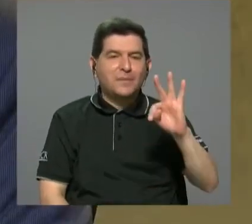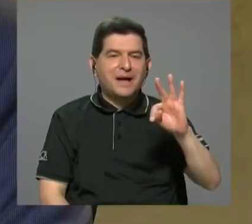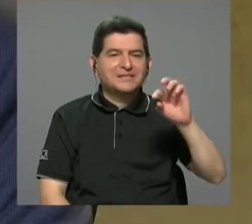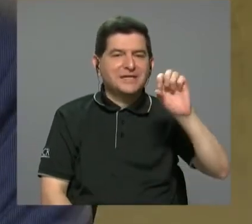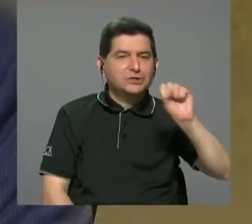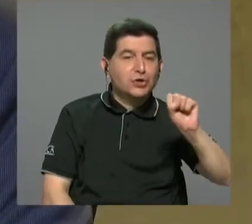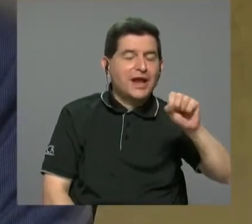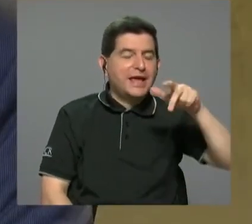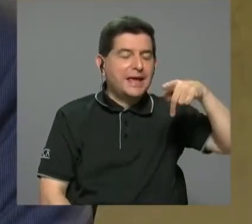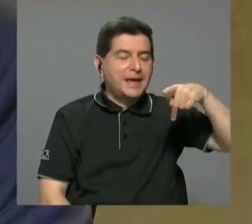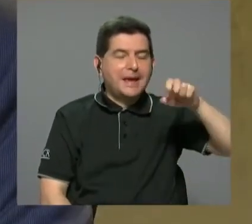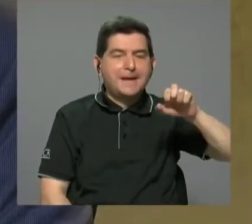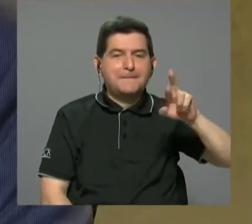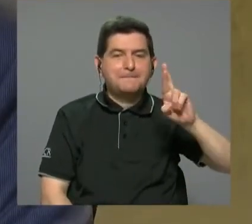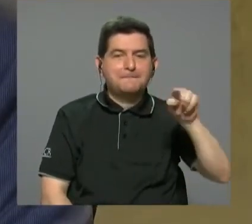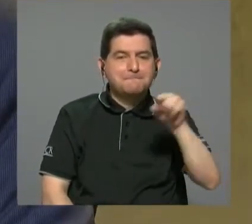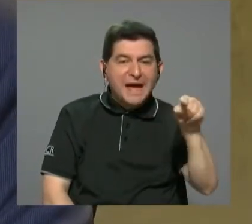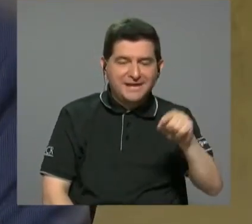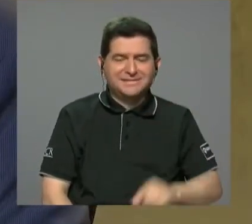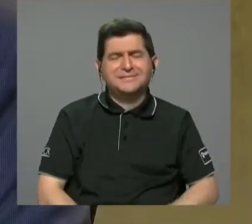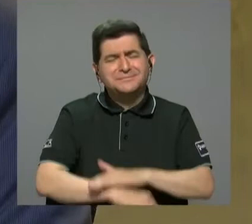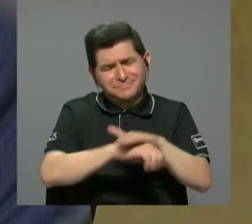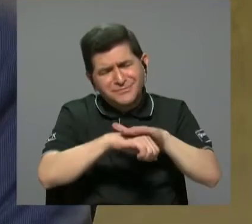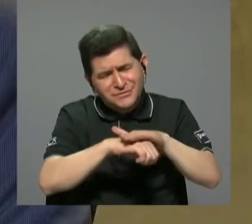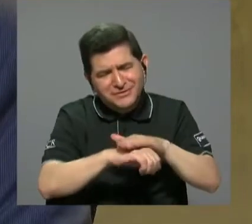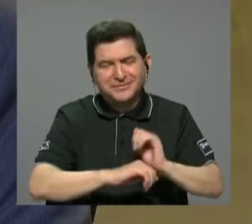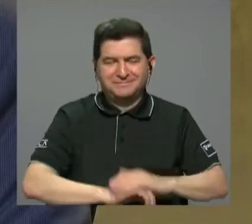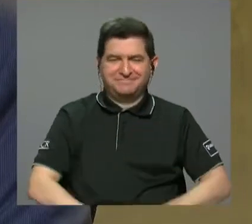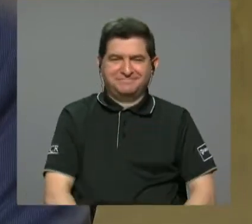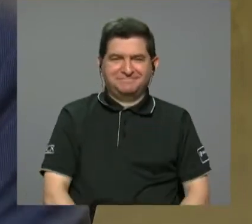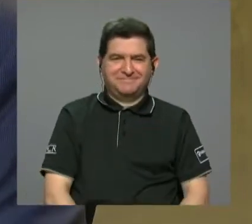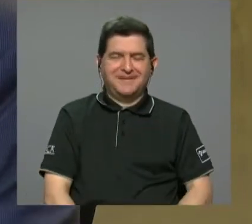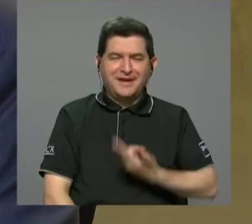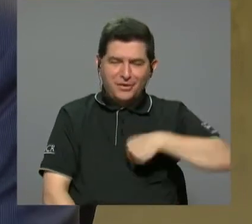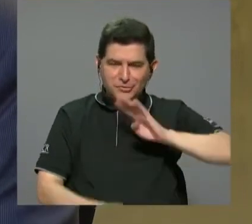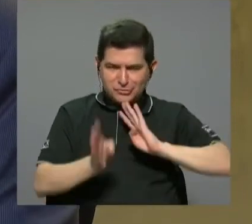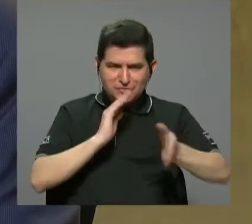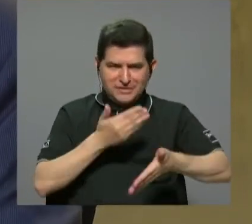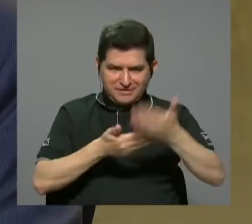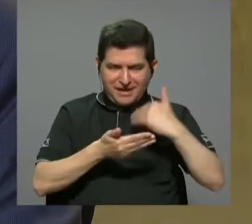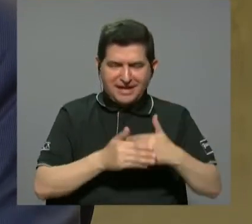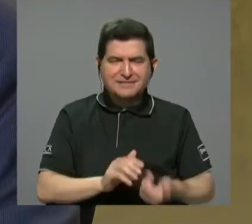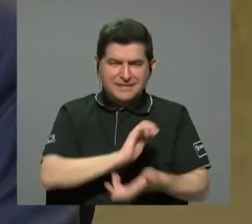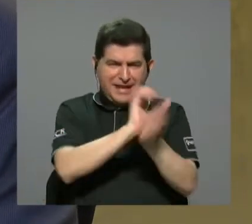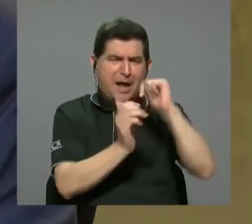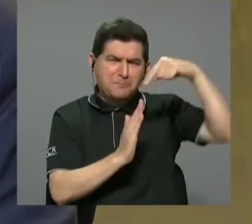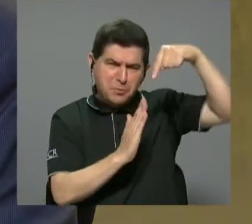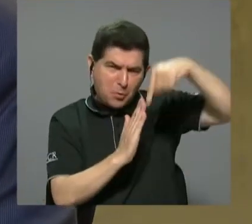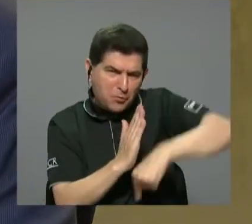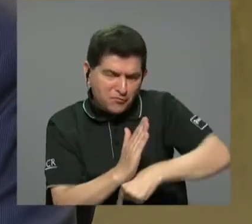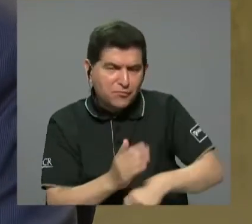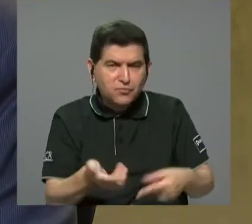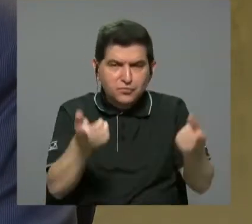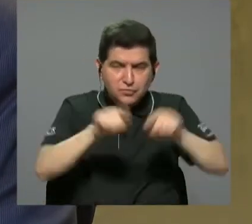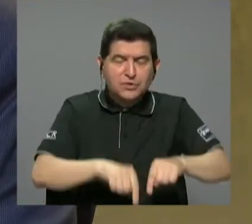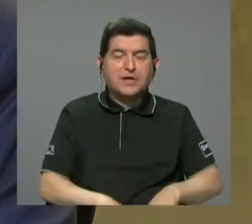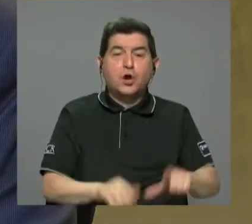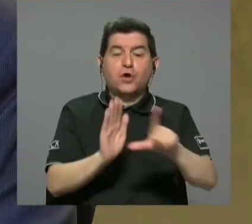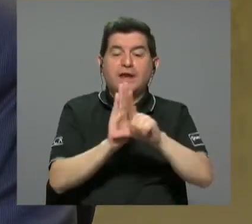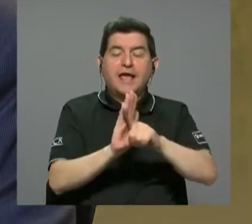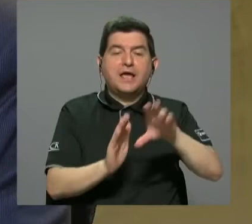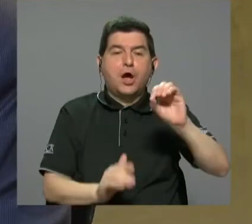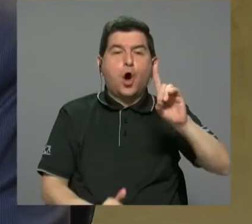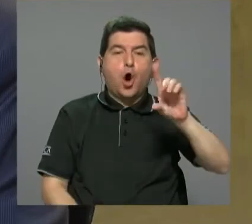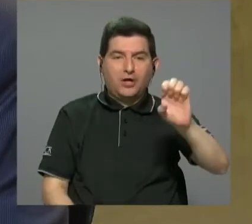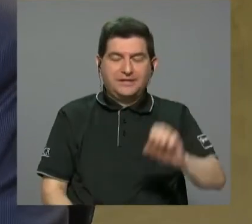Pérez. Por favor. Sí, bueno, veníamos conversando de esta reforma profunda que se da con las leyes de la OCDE,